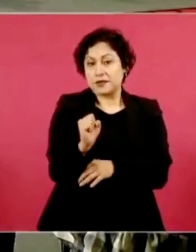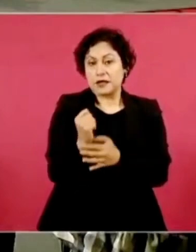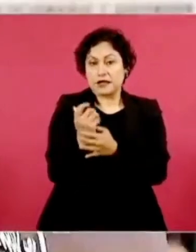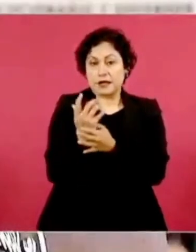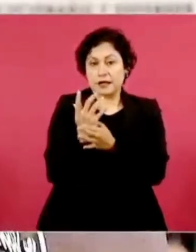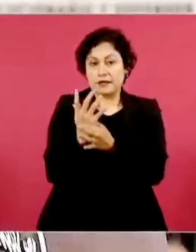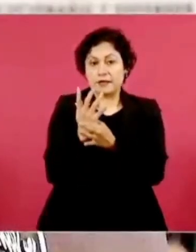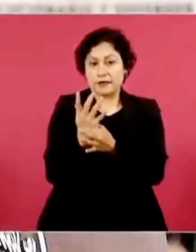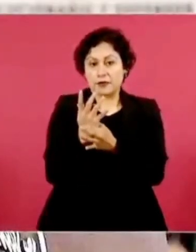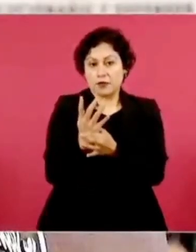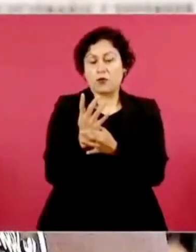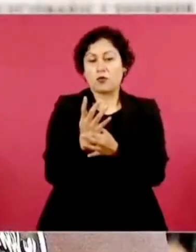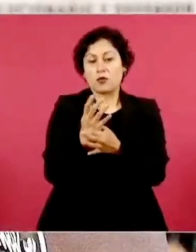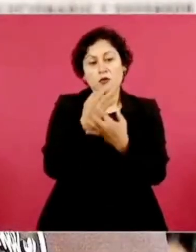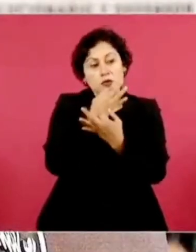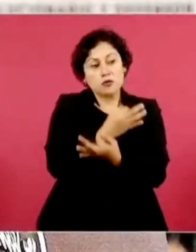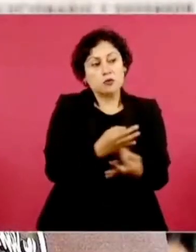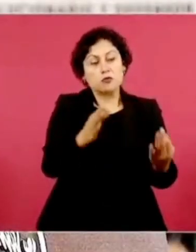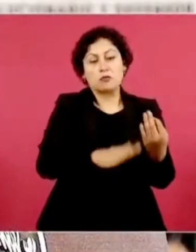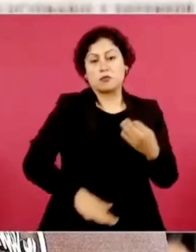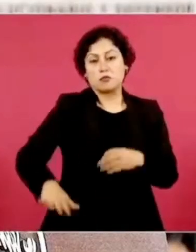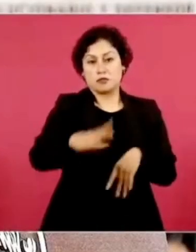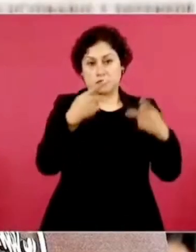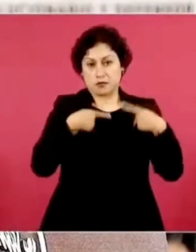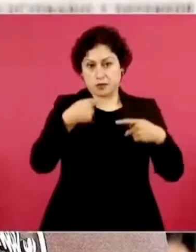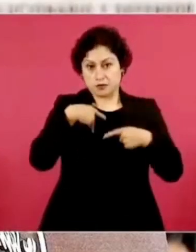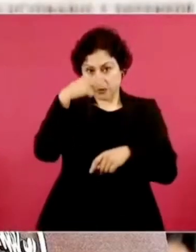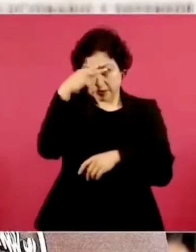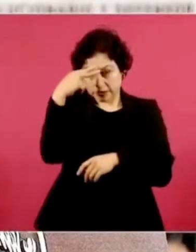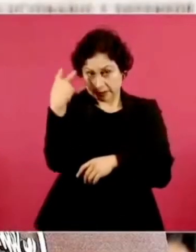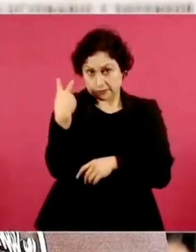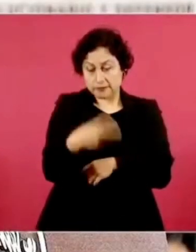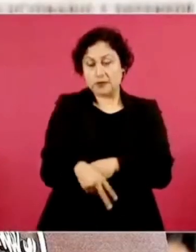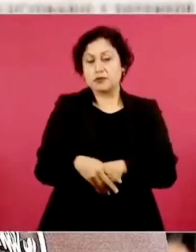tradujo al pueblo de México la cuestión